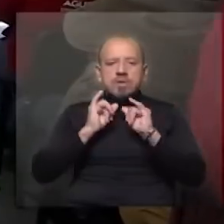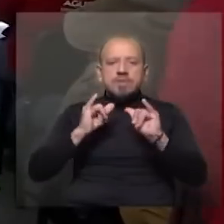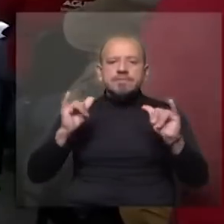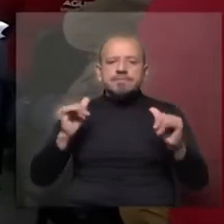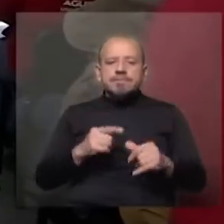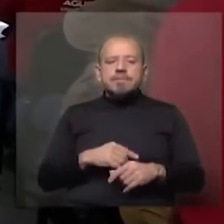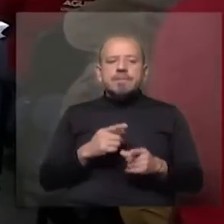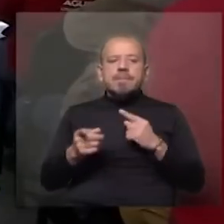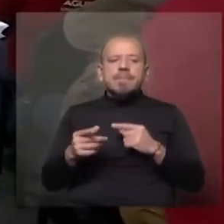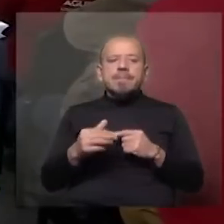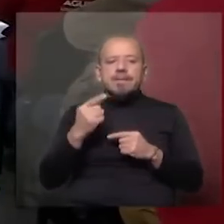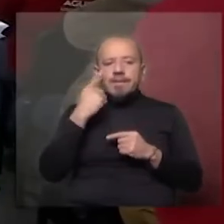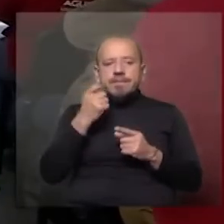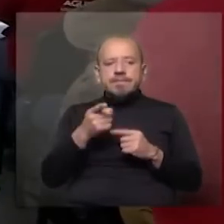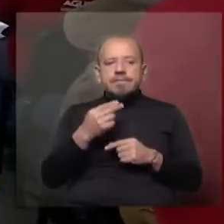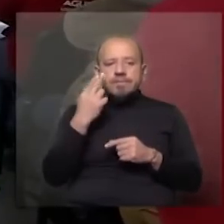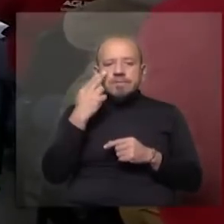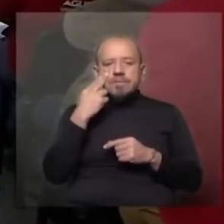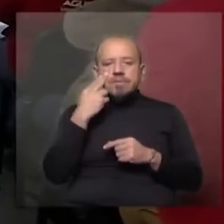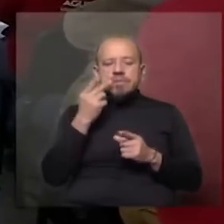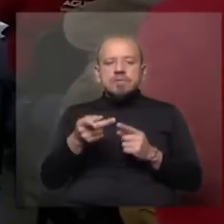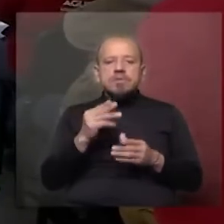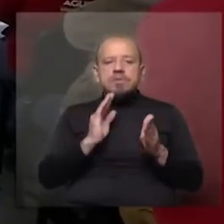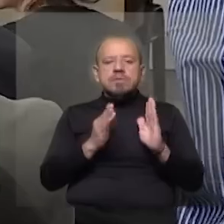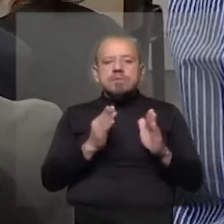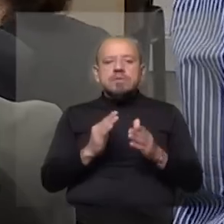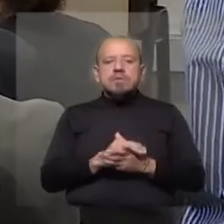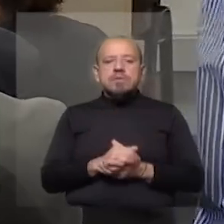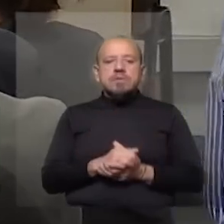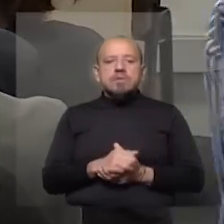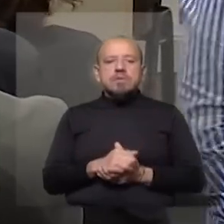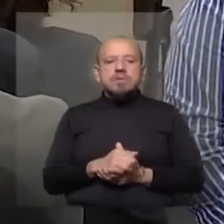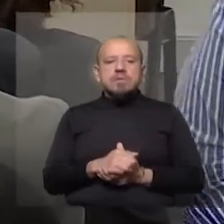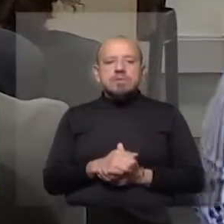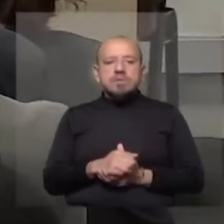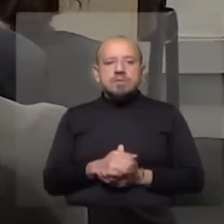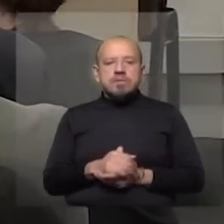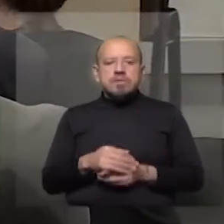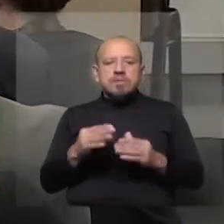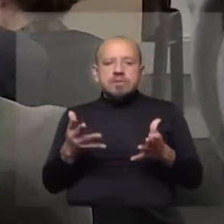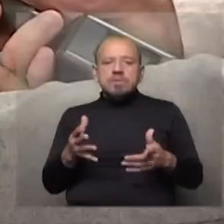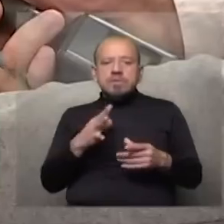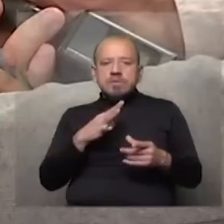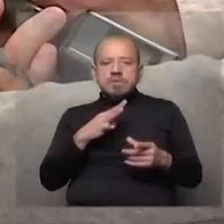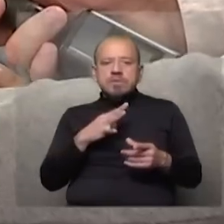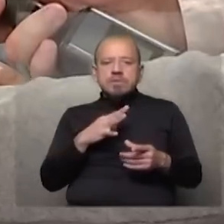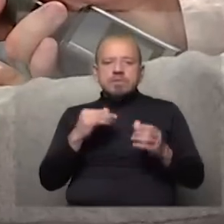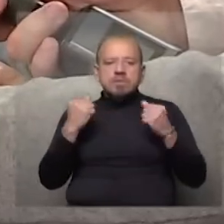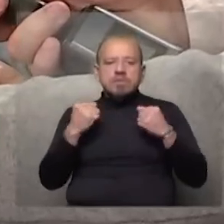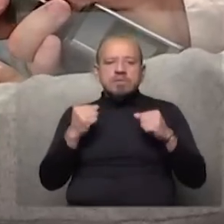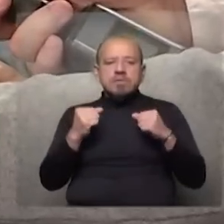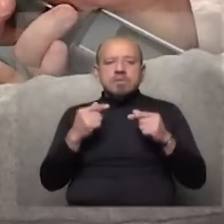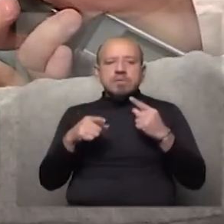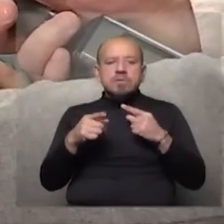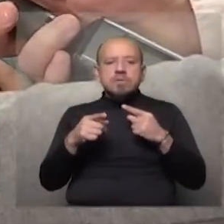generar conciencia detectar el problema y brindar el tratamiento adecuado esto responde a una práctica que tenemos con el zca de tratar de